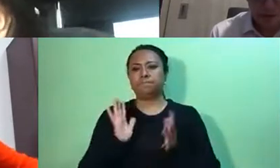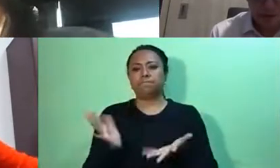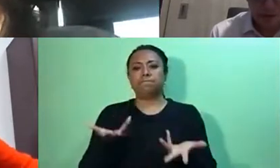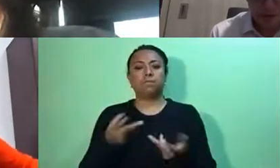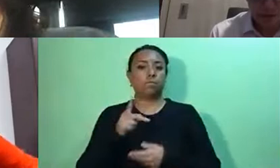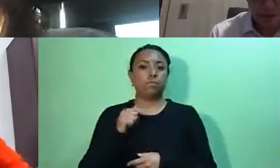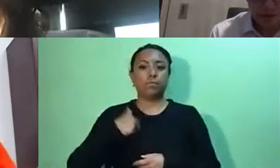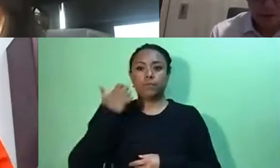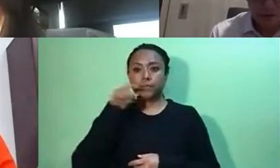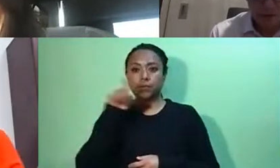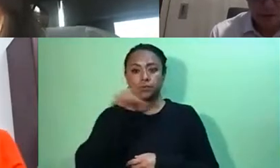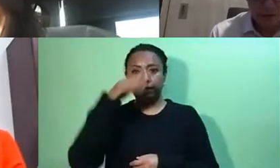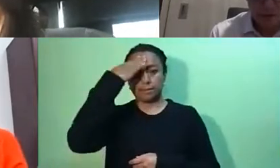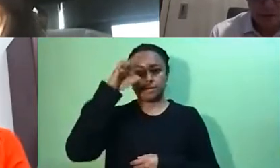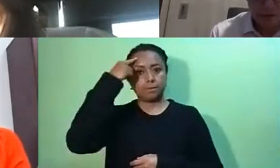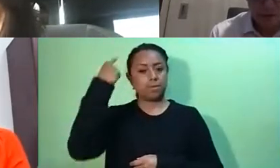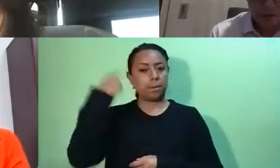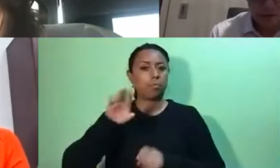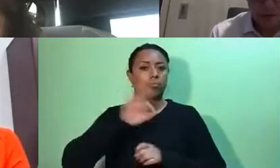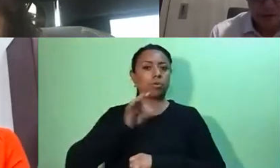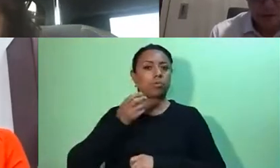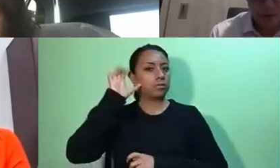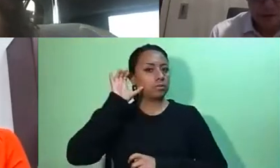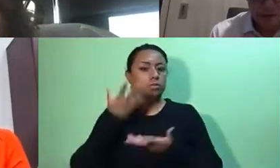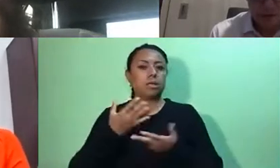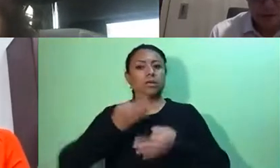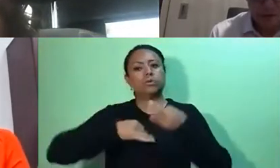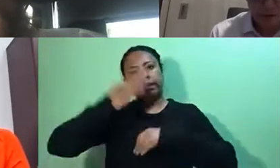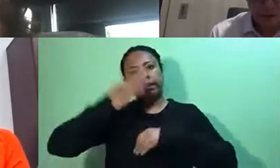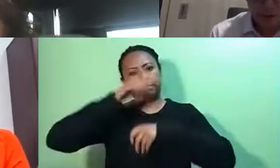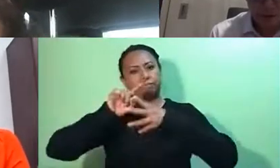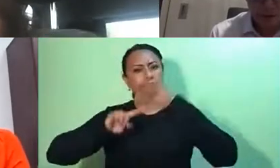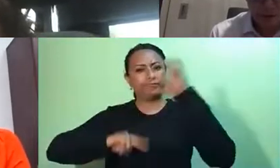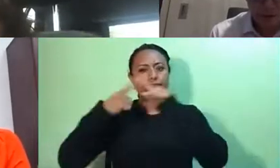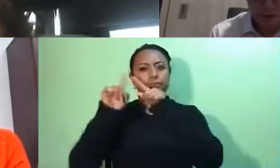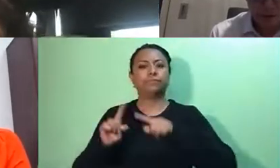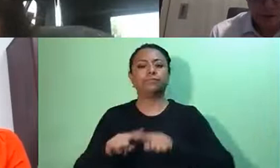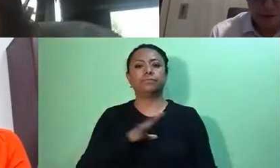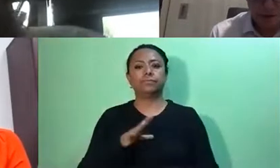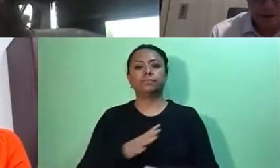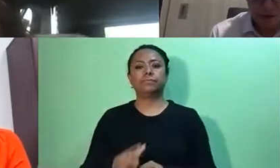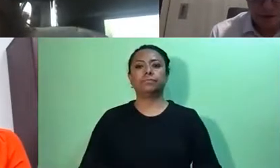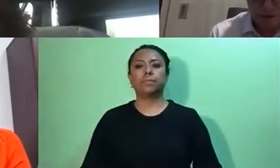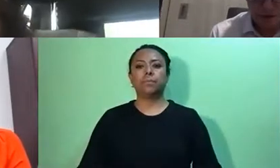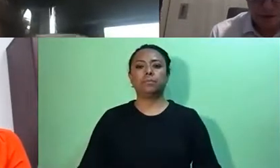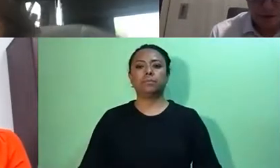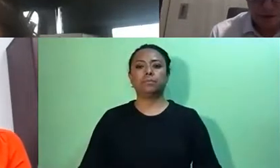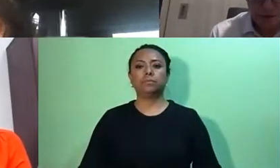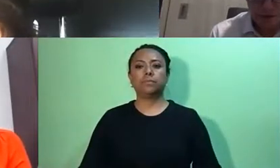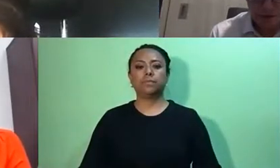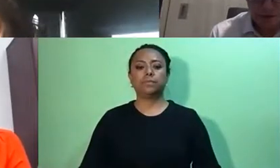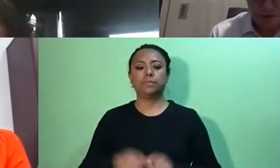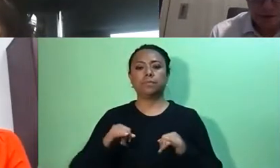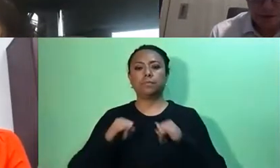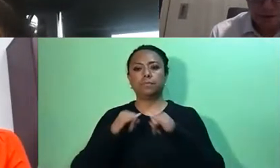amable conocimiento para poder escuchar las valoraciones, consideraciones del titular del Instituto Electoral de la Ciudad de